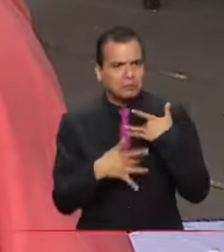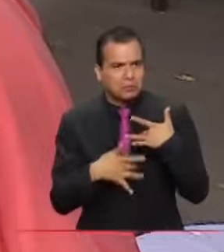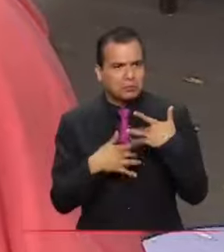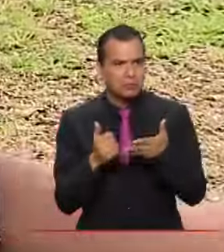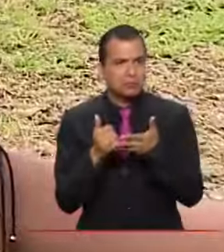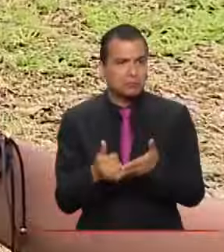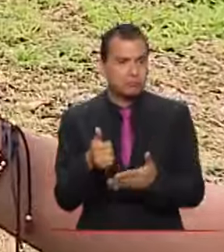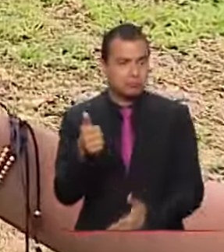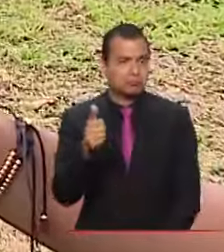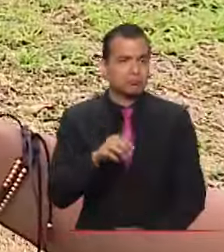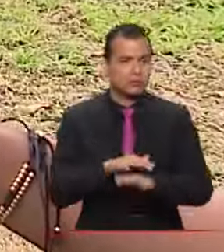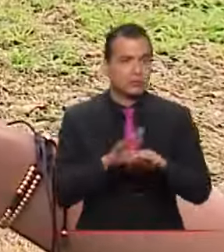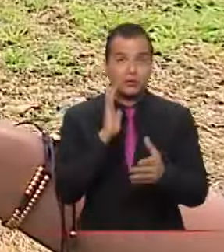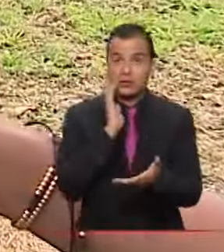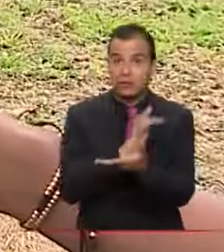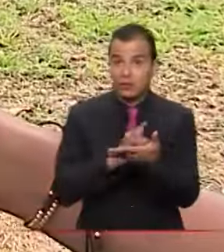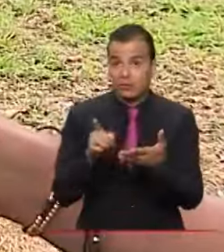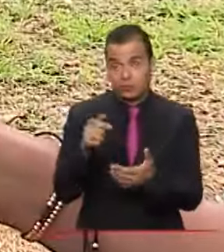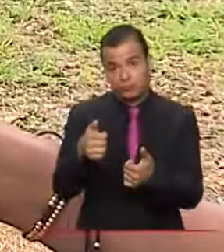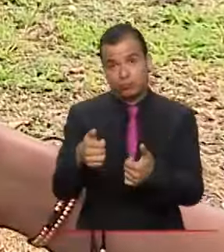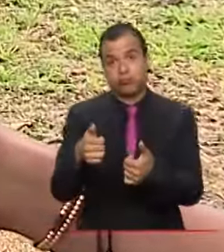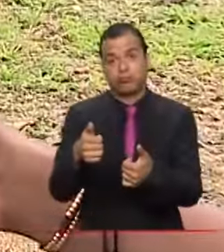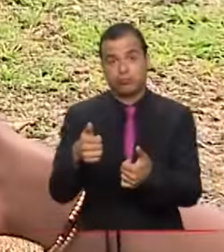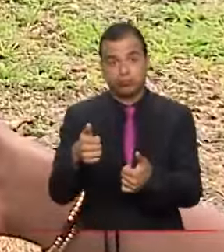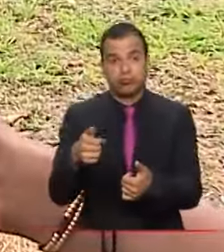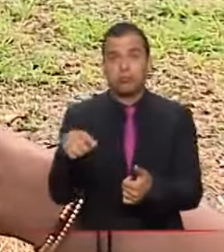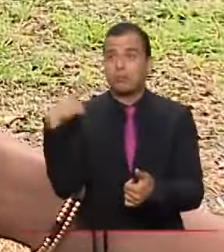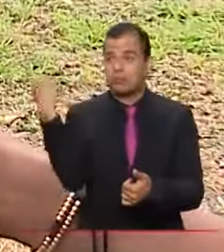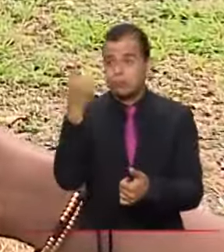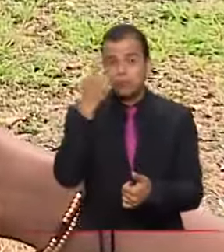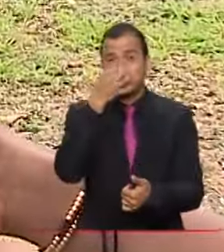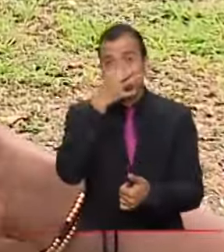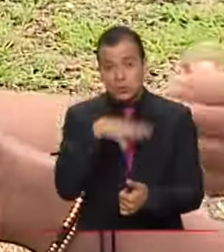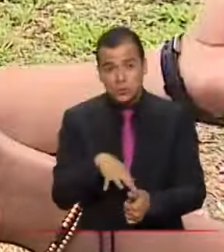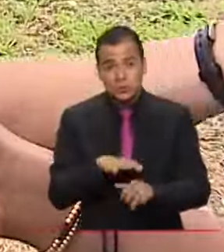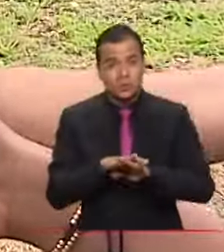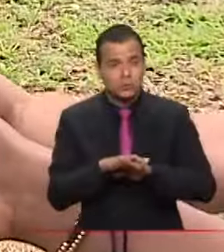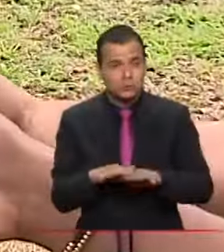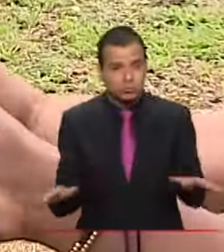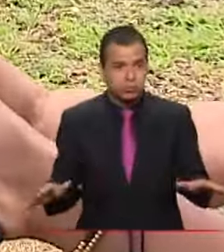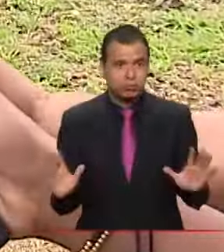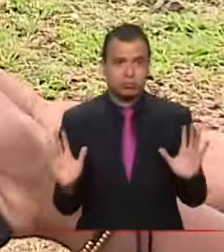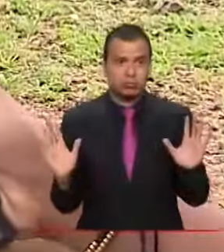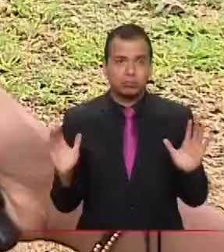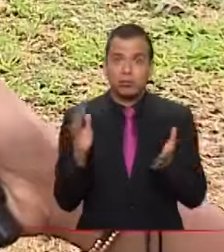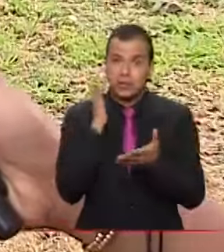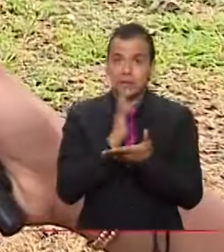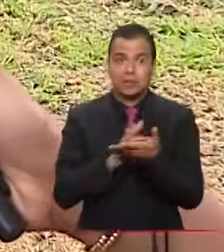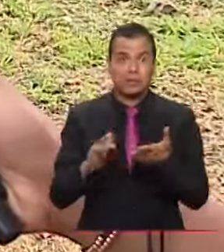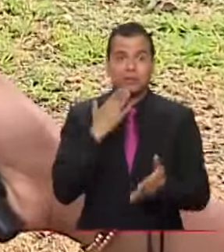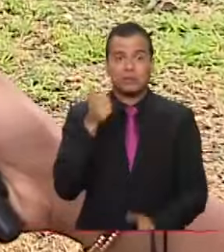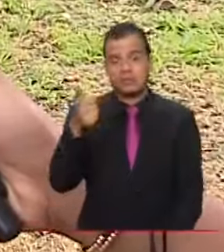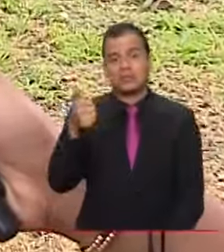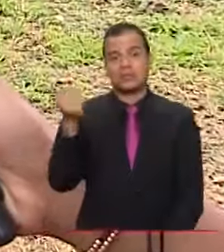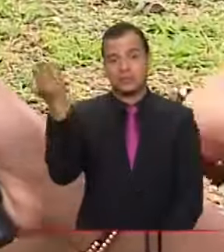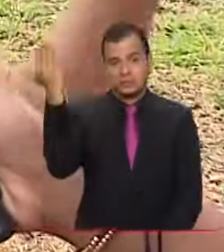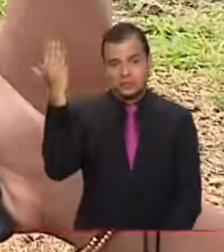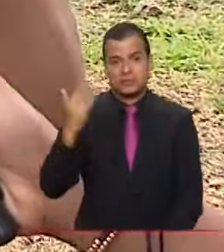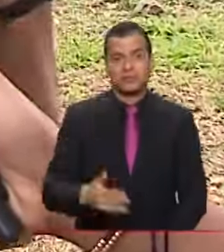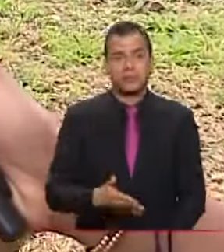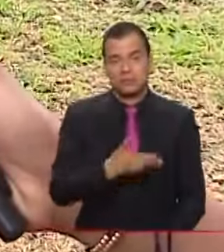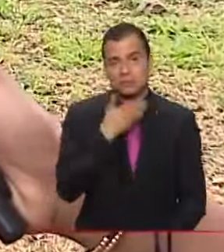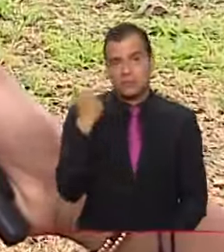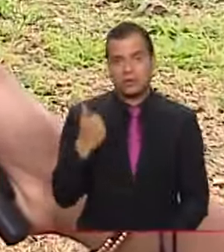hora buena. Para el aseo, que es muy importante porque todo está contaminado y entre más hagan aseo mejor, ¿no? Más limpio será el